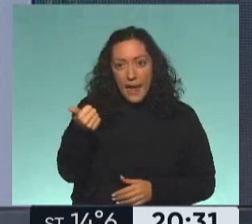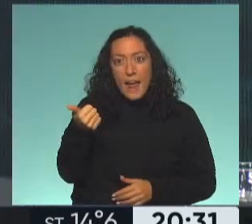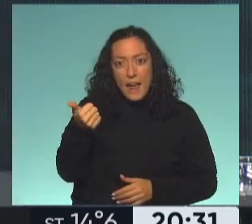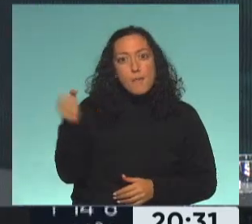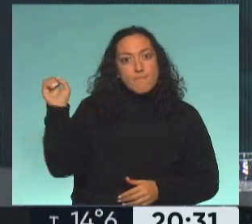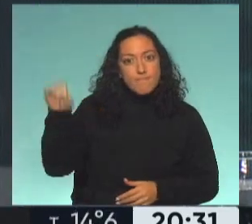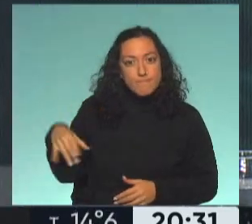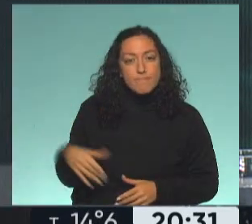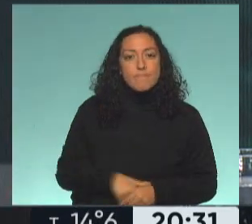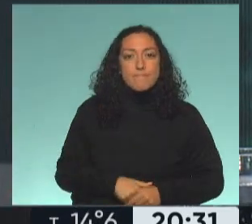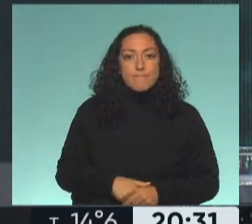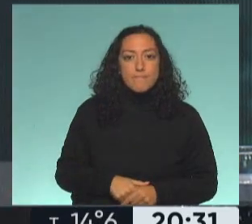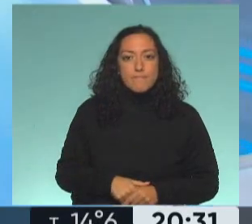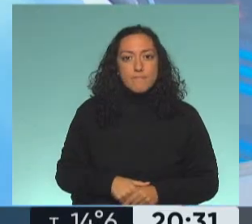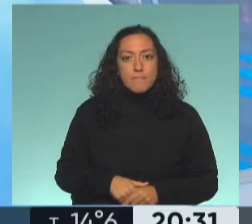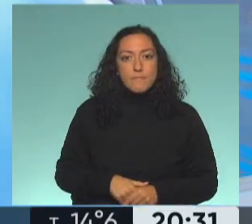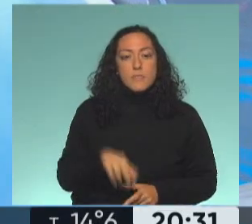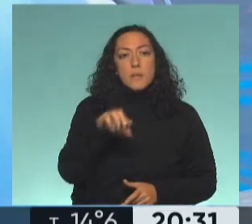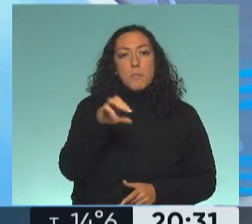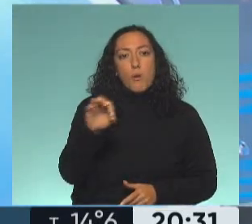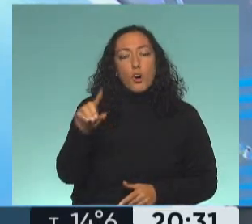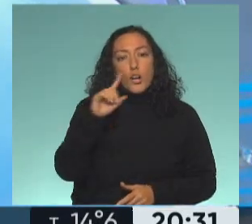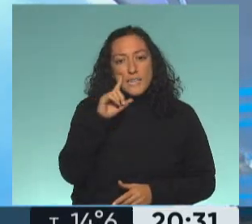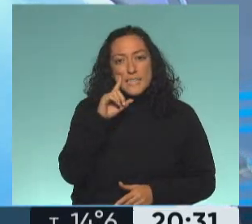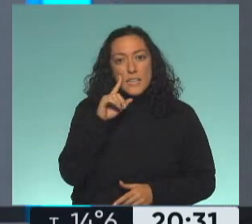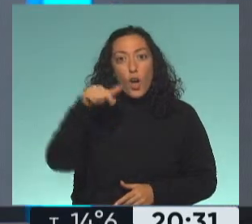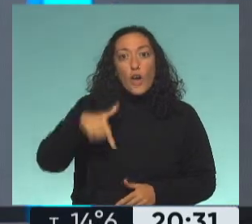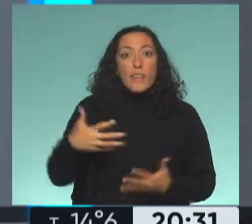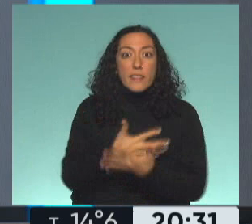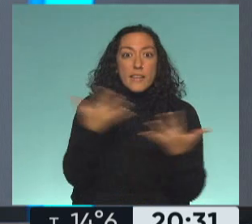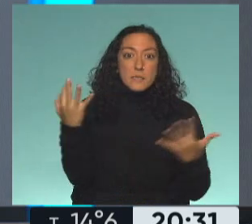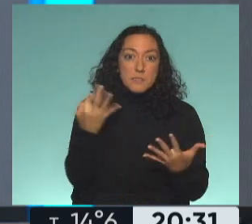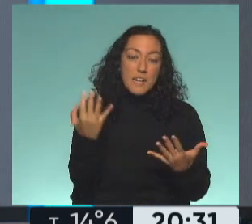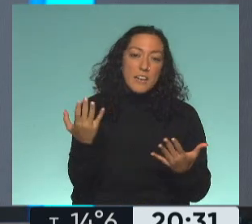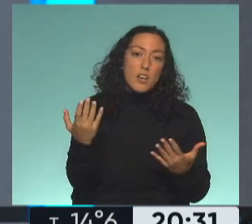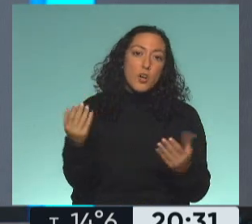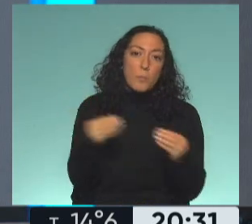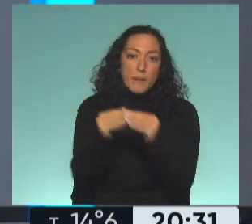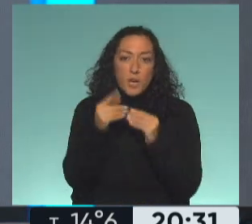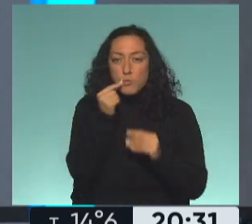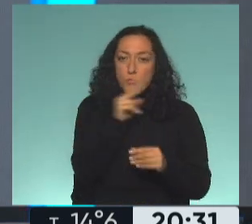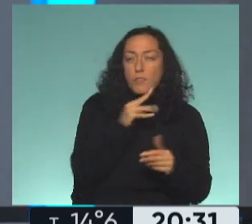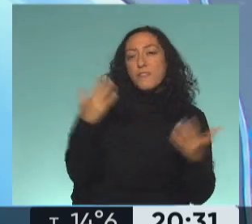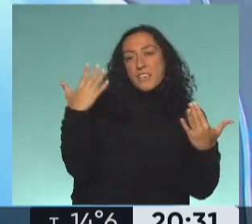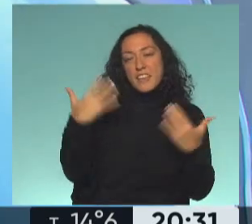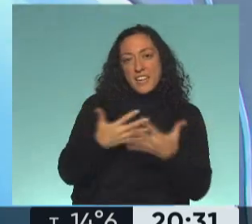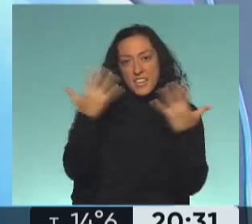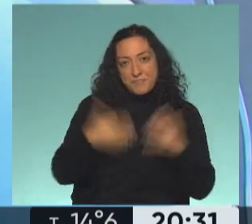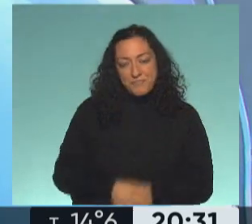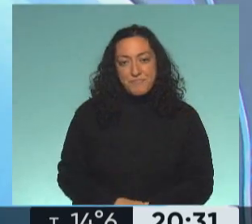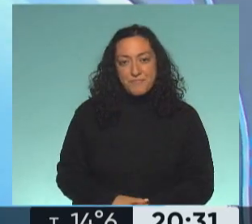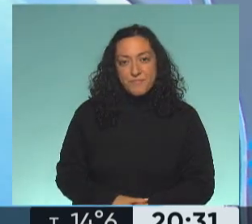Fuertes, y la Poli Sabatés. Hoy es un día muy particular. Feliz día, compañeros, compañeras. Feliz día. Feliz día. En esto